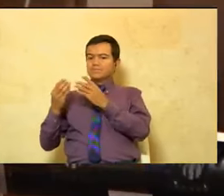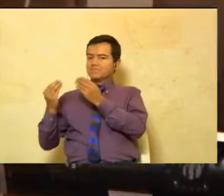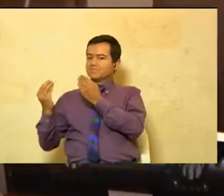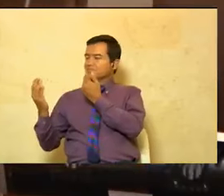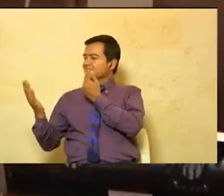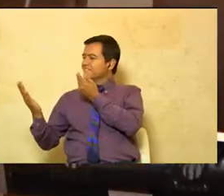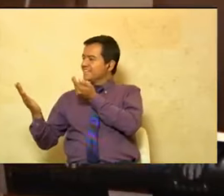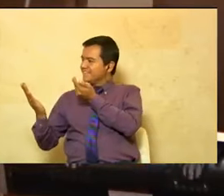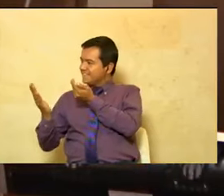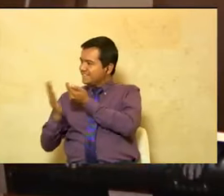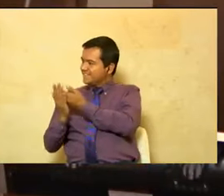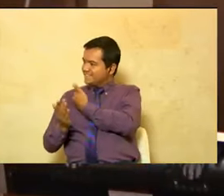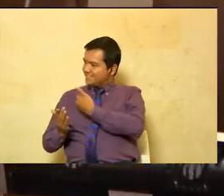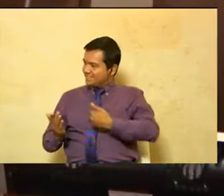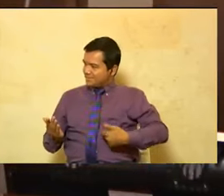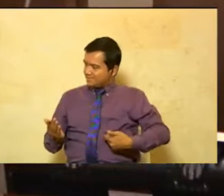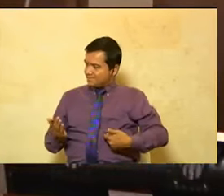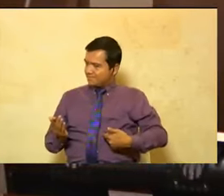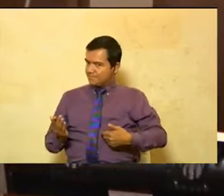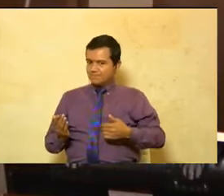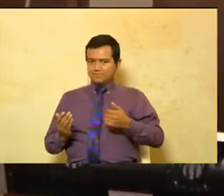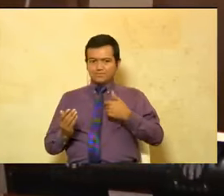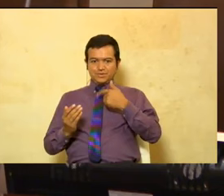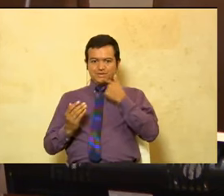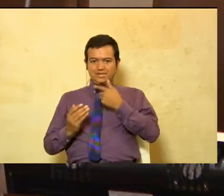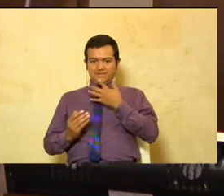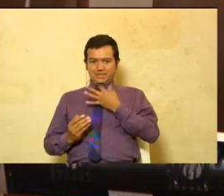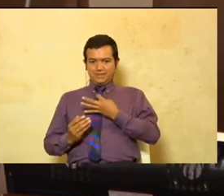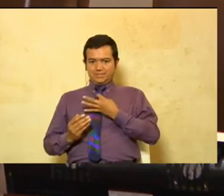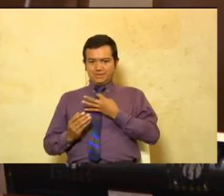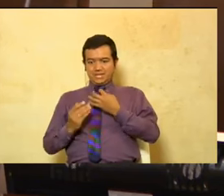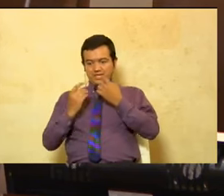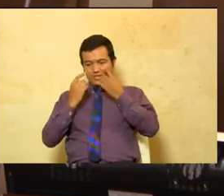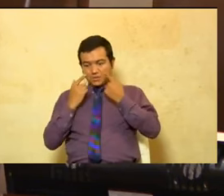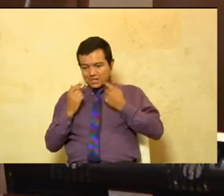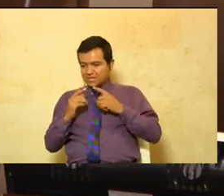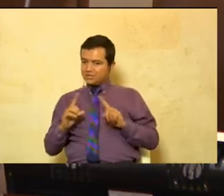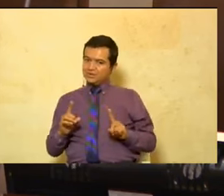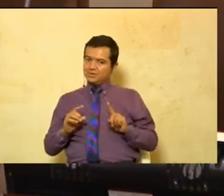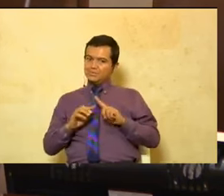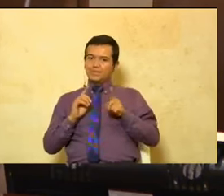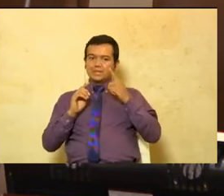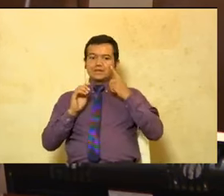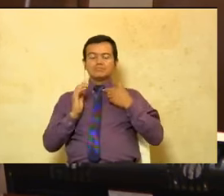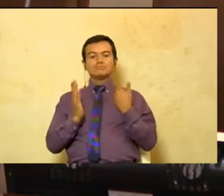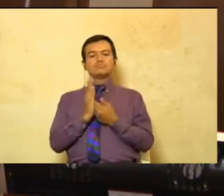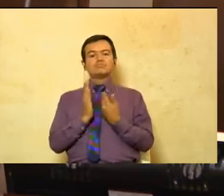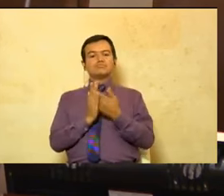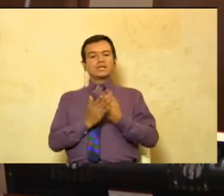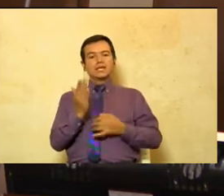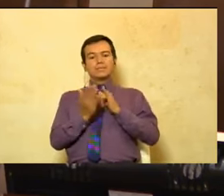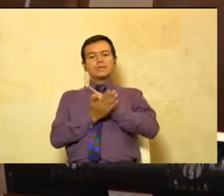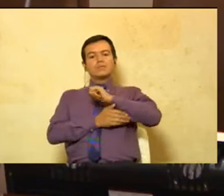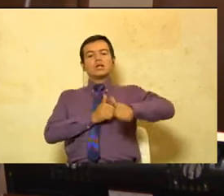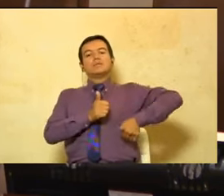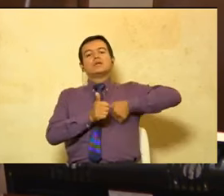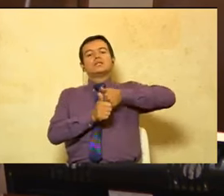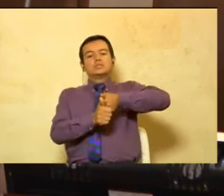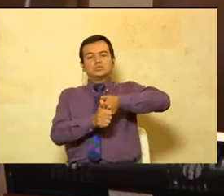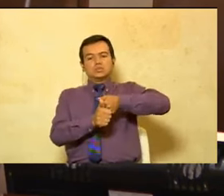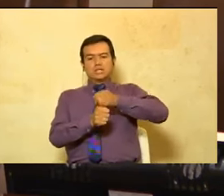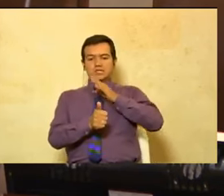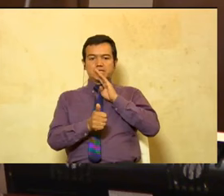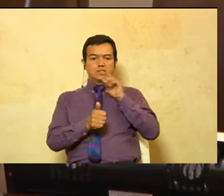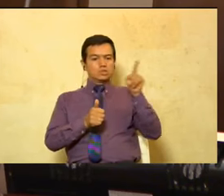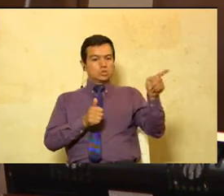micrófono yo no diría para llorar sino para dejar constancia de la persecución del señor